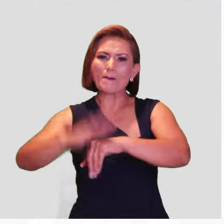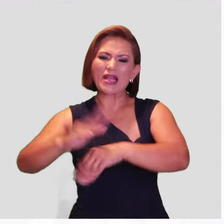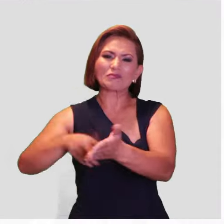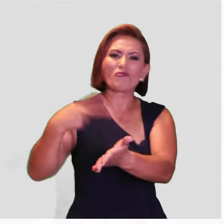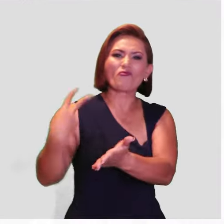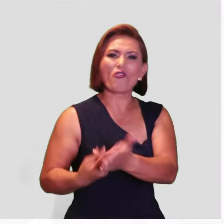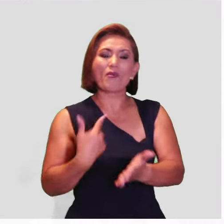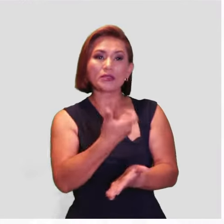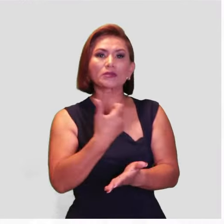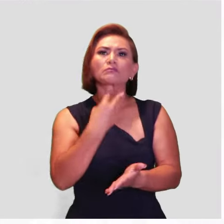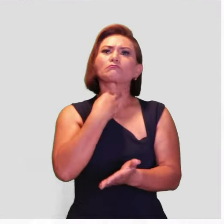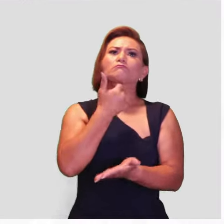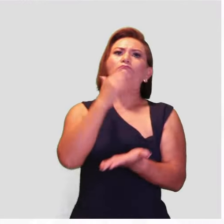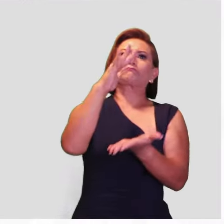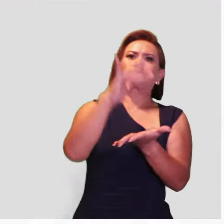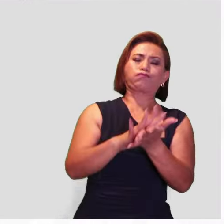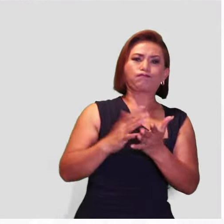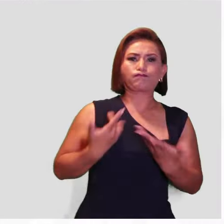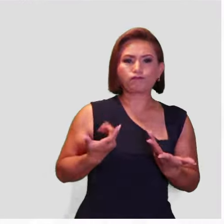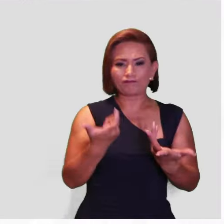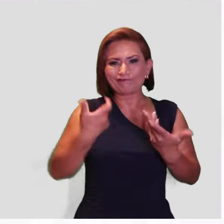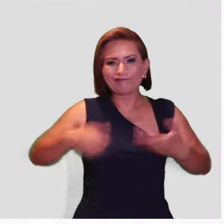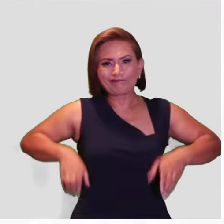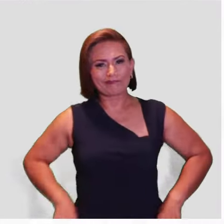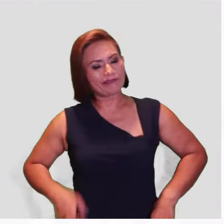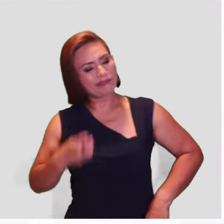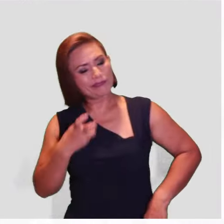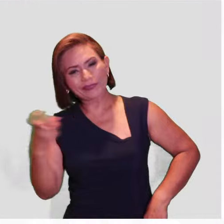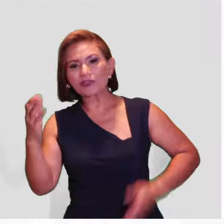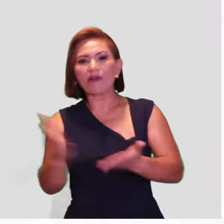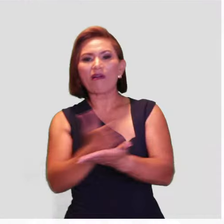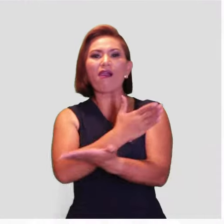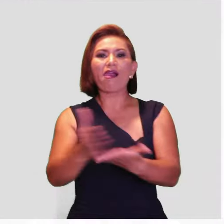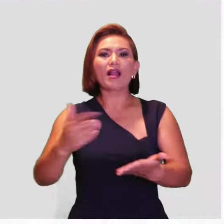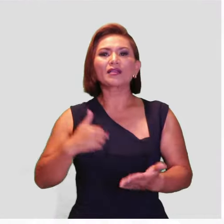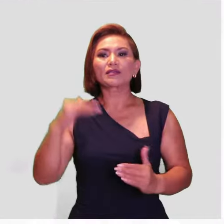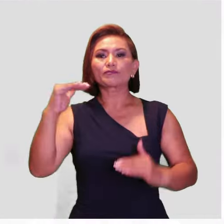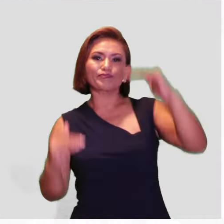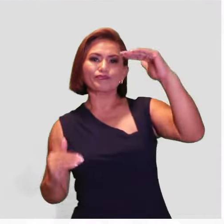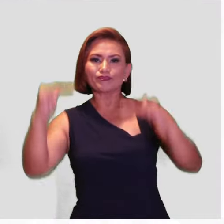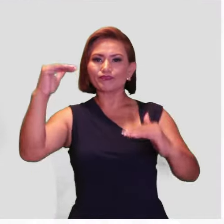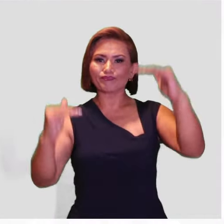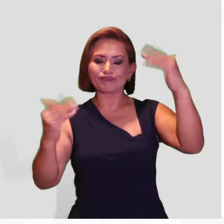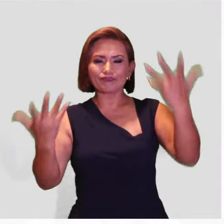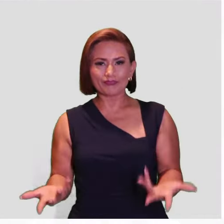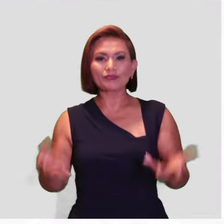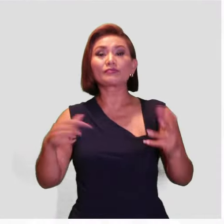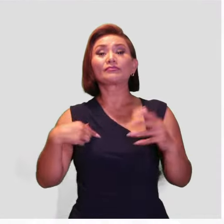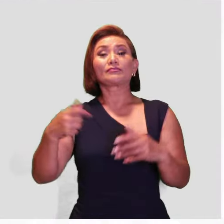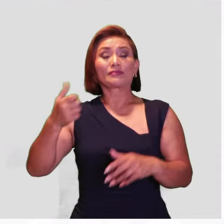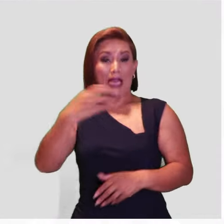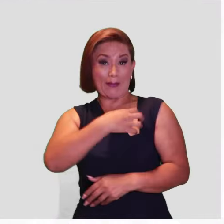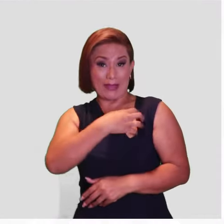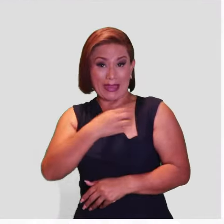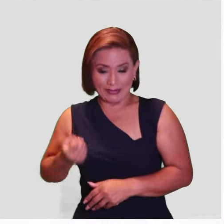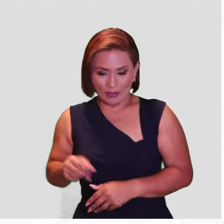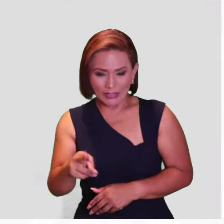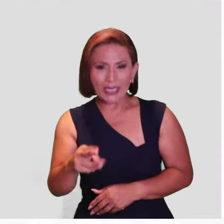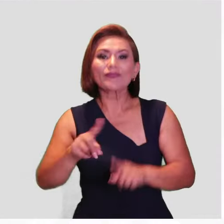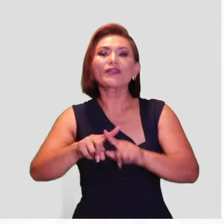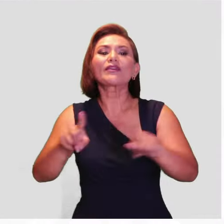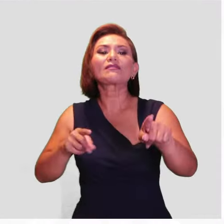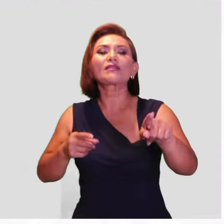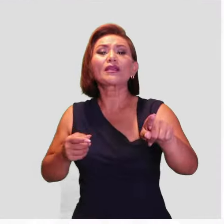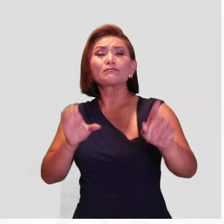las arcas y a los ciudadanos. A San Juan le duele la enorme brecha de desigualdad entre la cabecera municipal y sus comunidades, caminos de acceso en mal